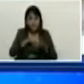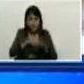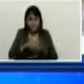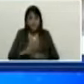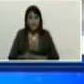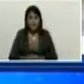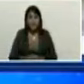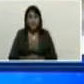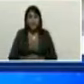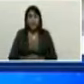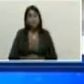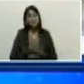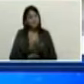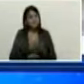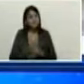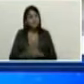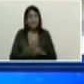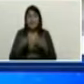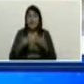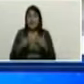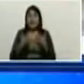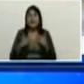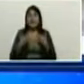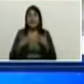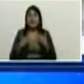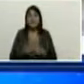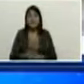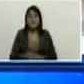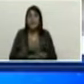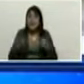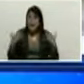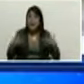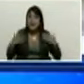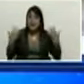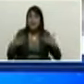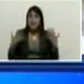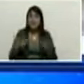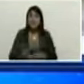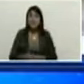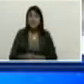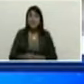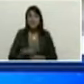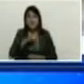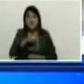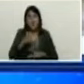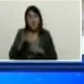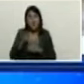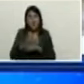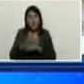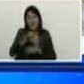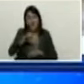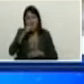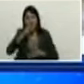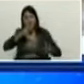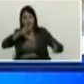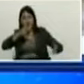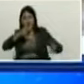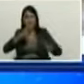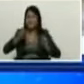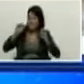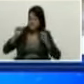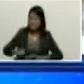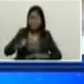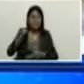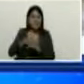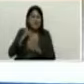bueno Me alegra mucho que lo vayamos a hacer y sé que el Gobernador la acaba con la eficiencia que le caracteriza le va a meter la